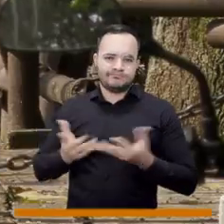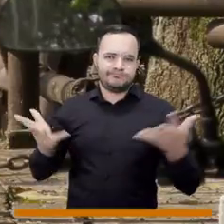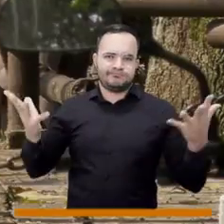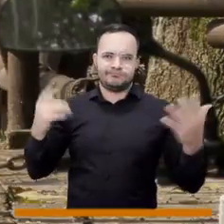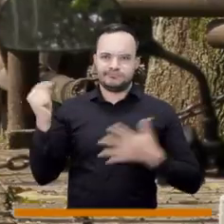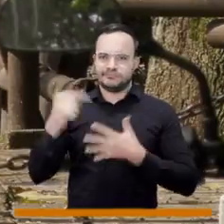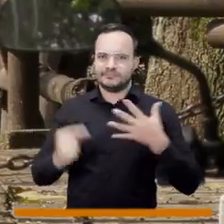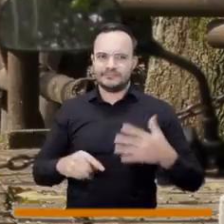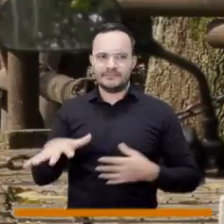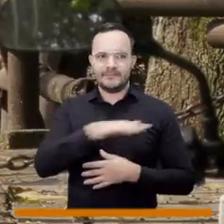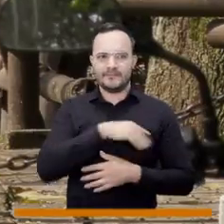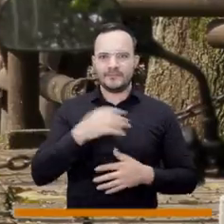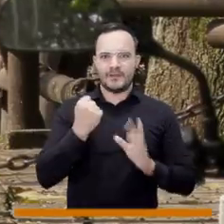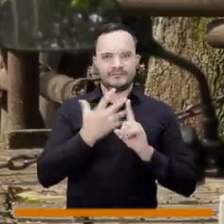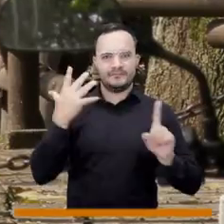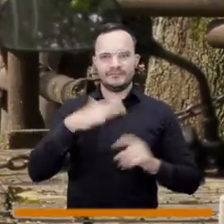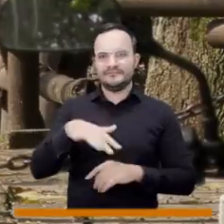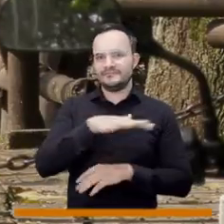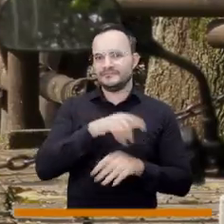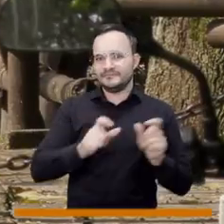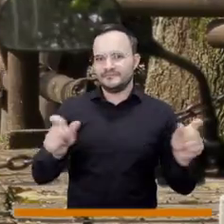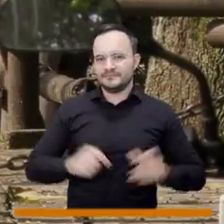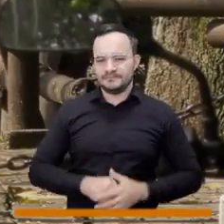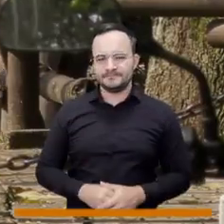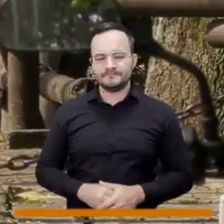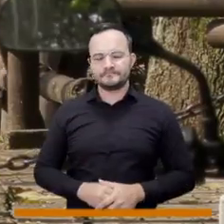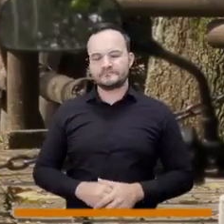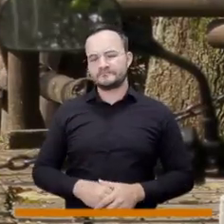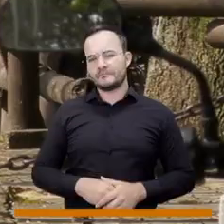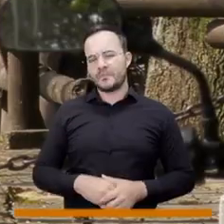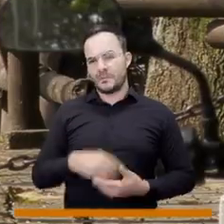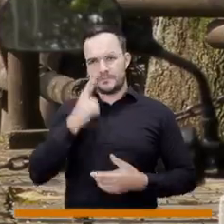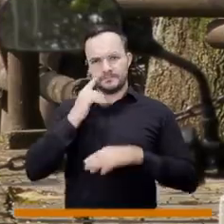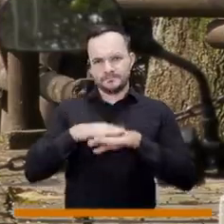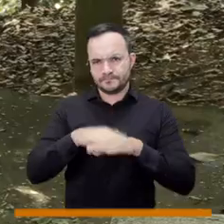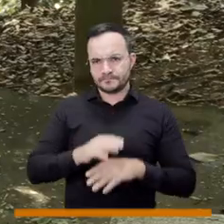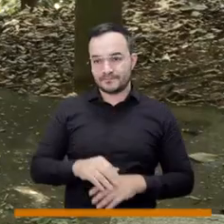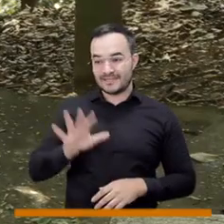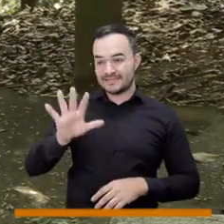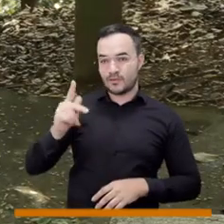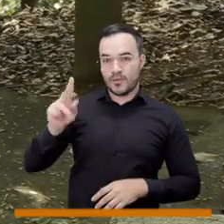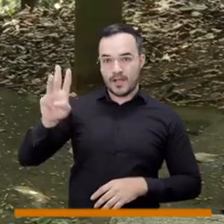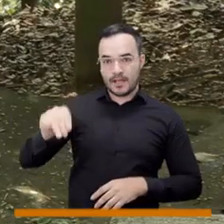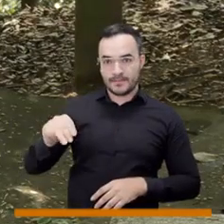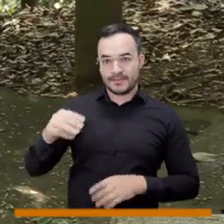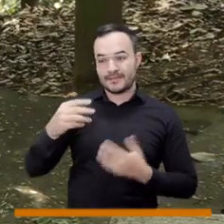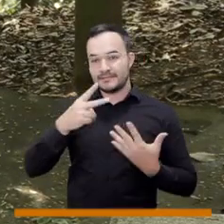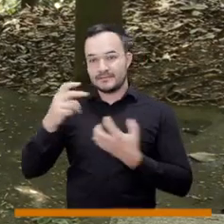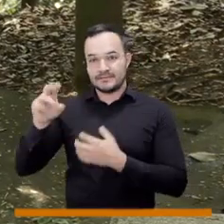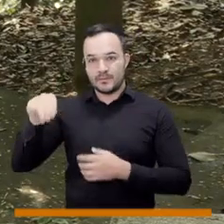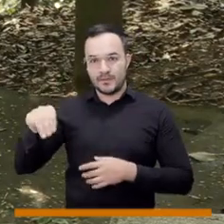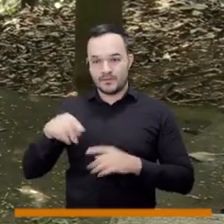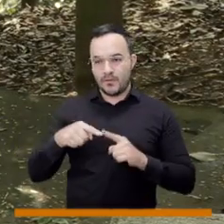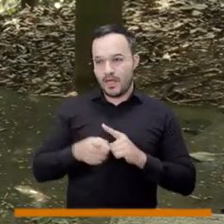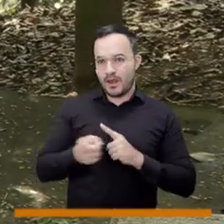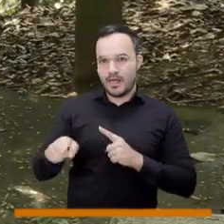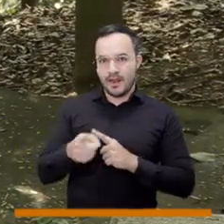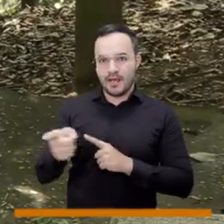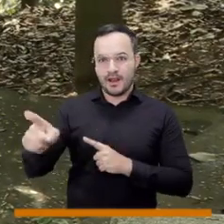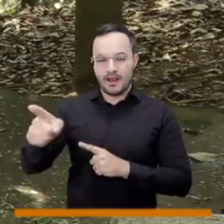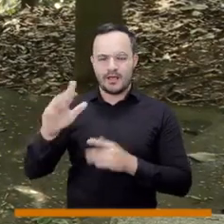de mucho interés para la comunidad hablemos de 5 km 700 Met que es una ruta